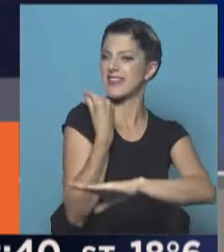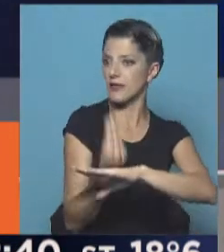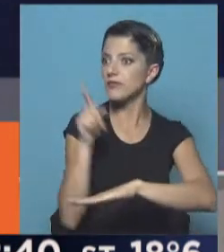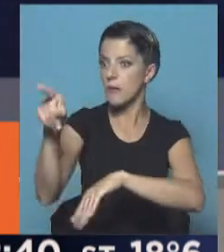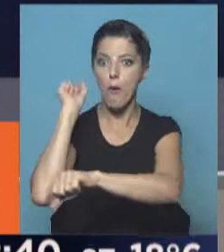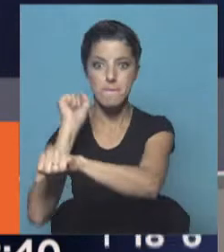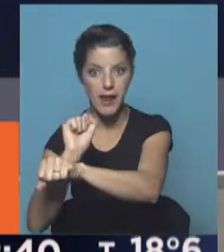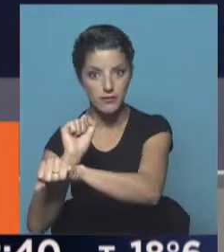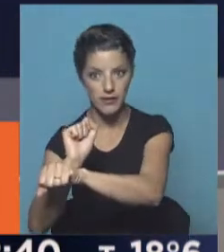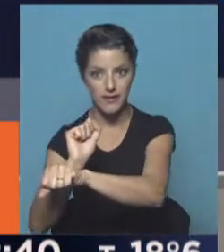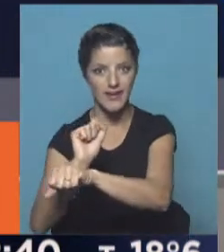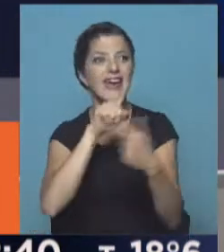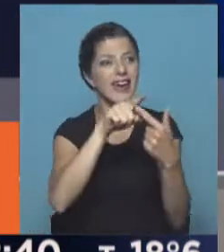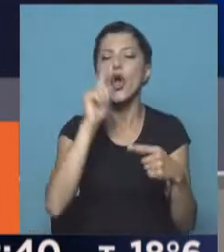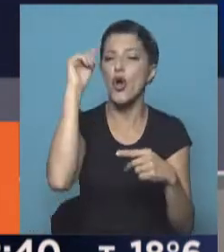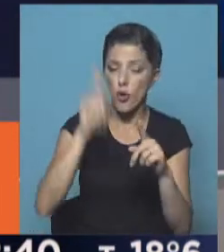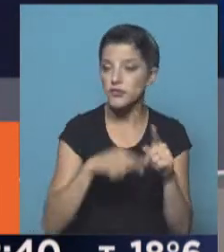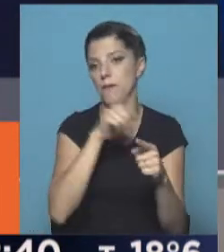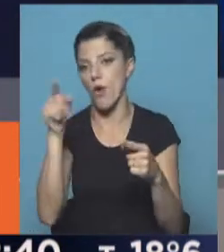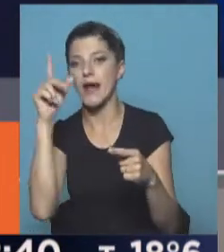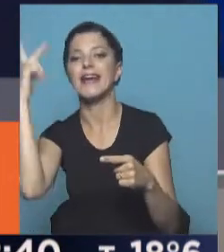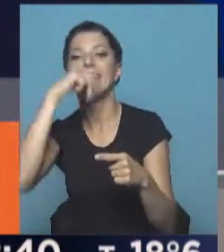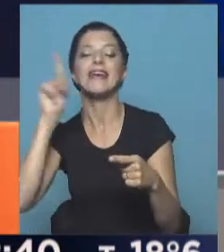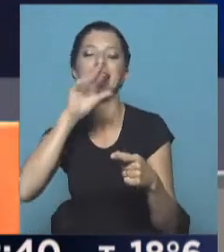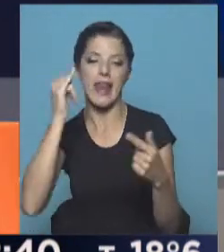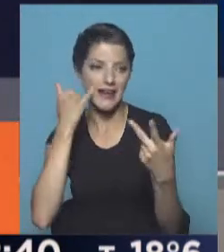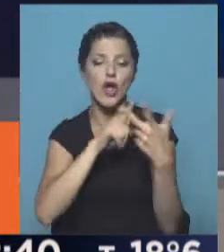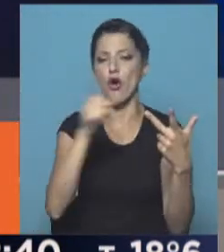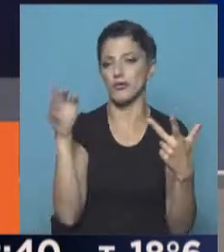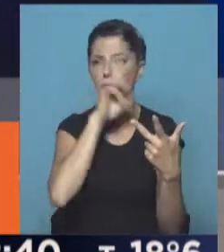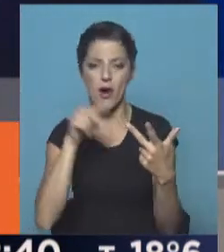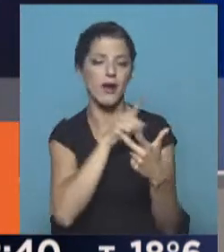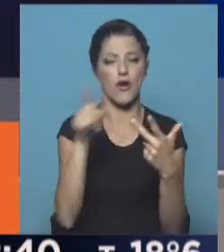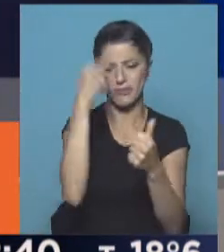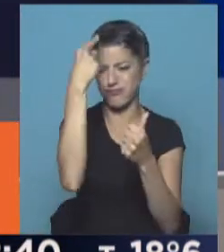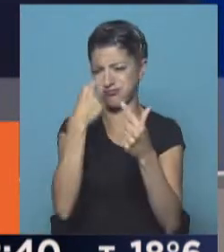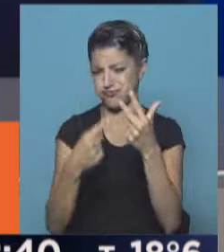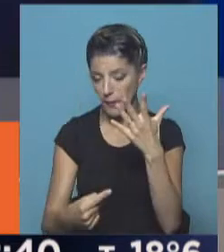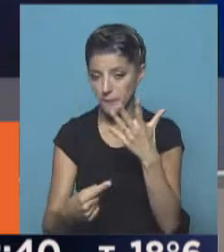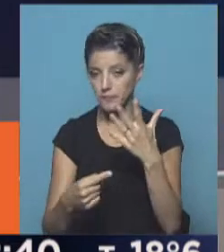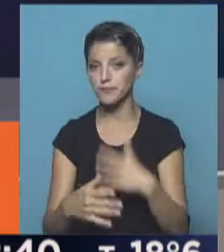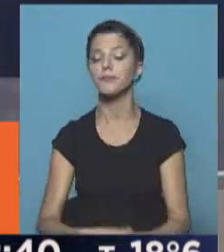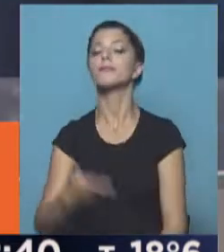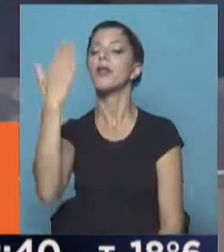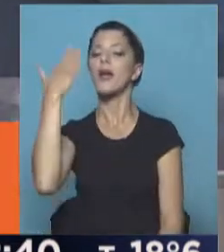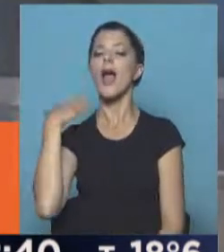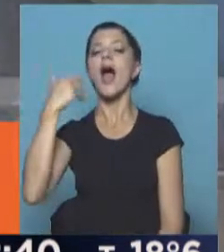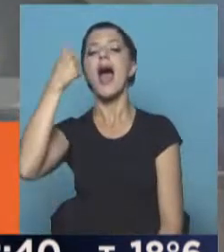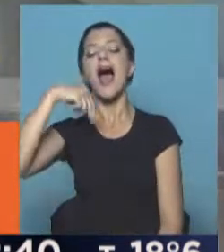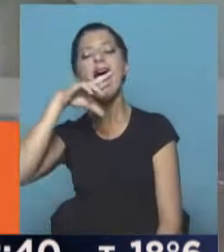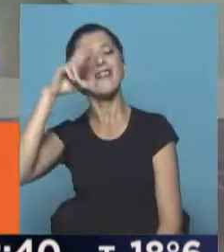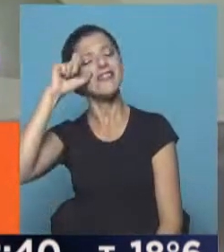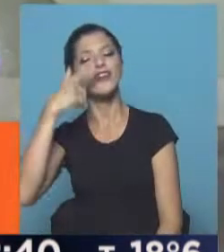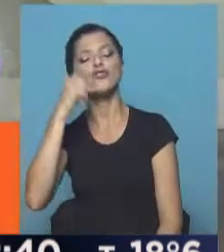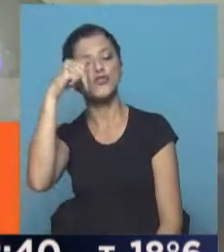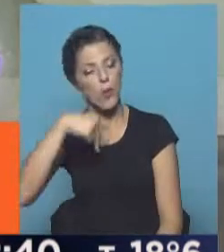contra las mujeres. Y ahí está el valor de un moderador en el debate. Cuando Anderson Cooper le pregunta, señor Trump, si